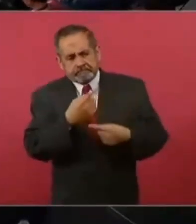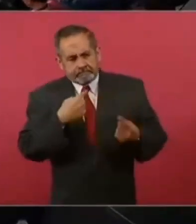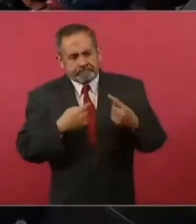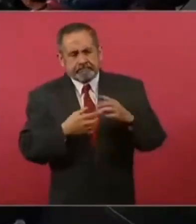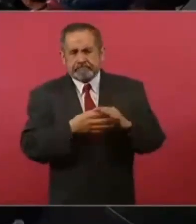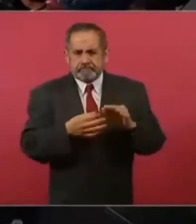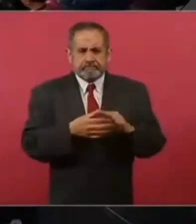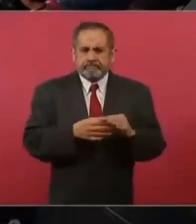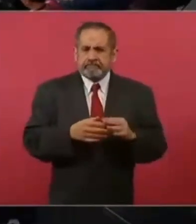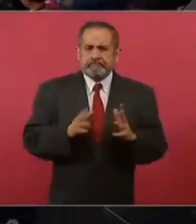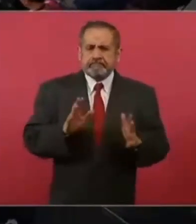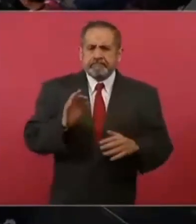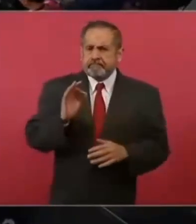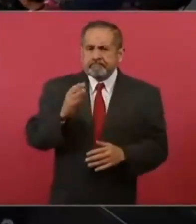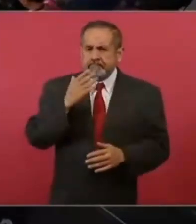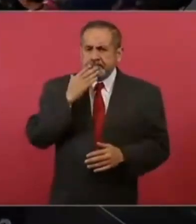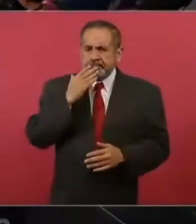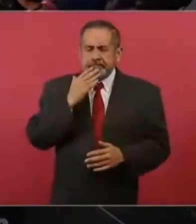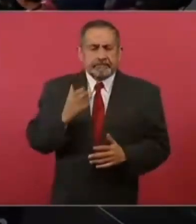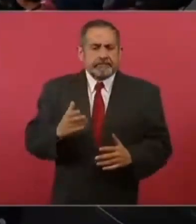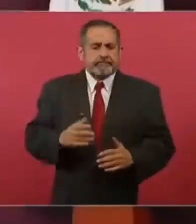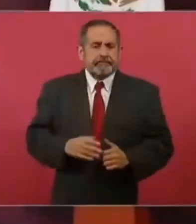todos los que